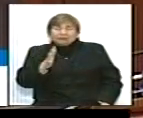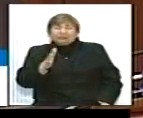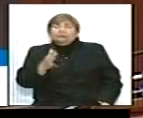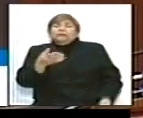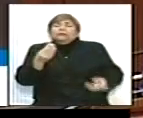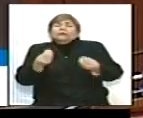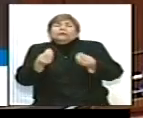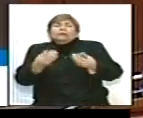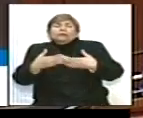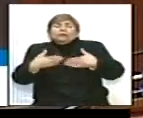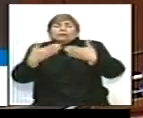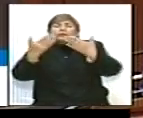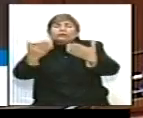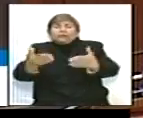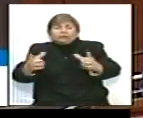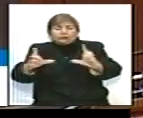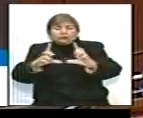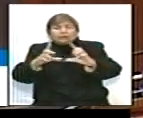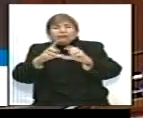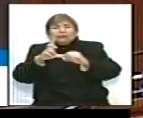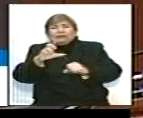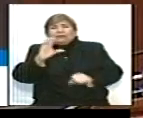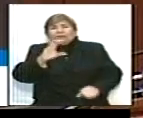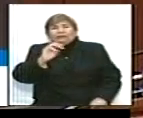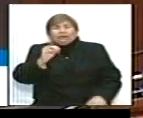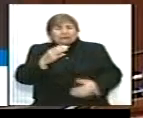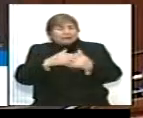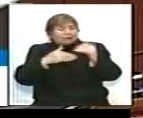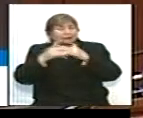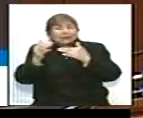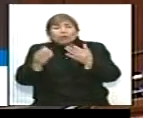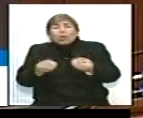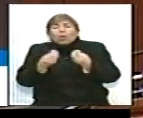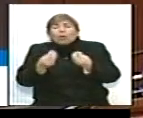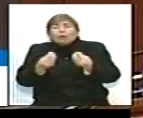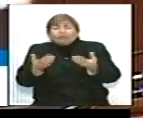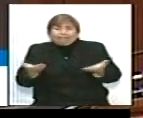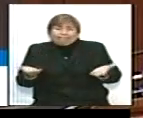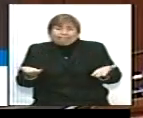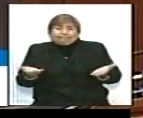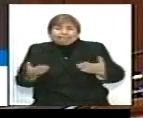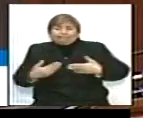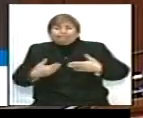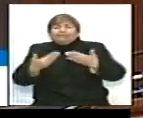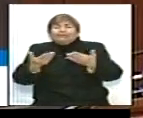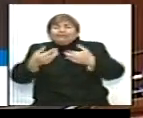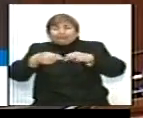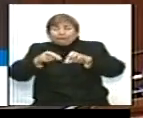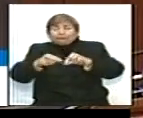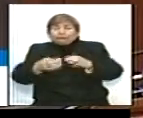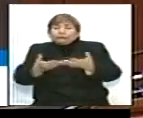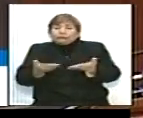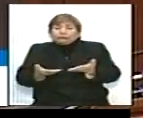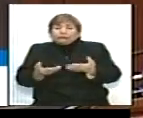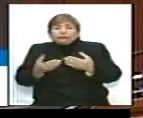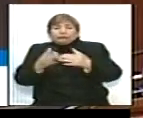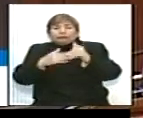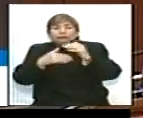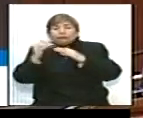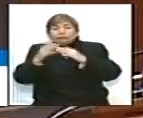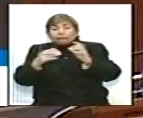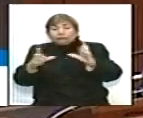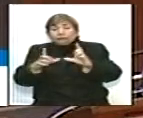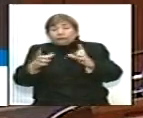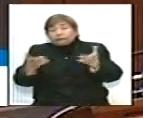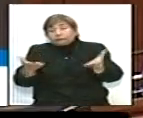¿cómo pudieron dar la licencia de construcción? ¿Cómo pudieron dar la licencia de